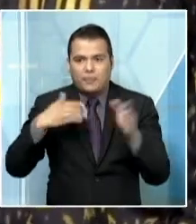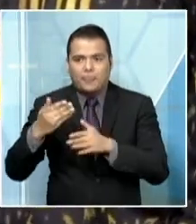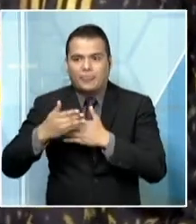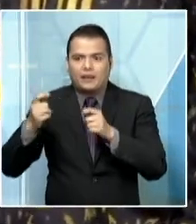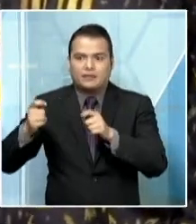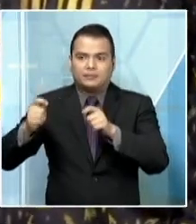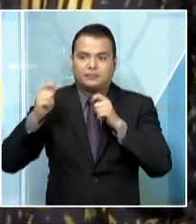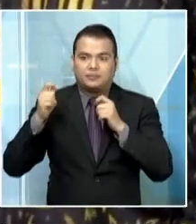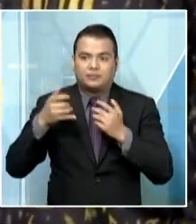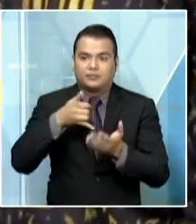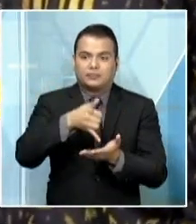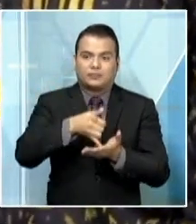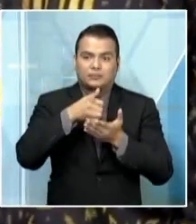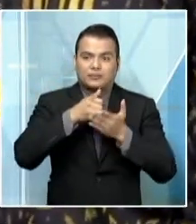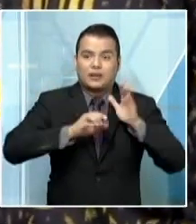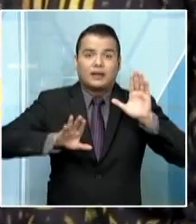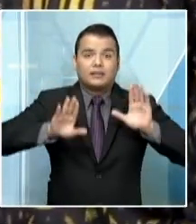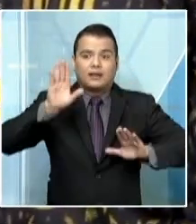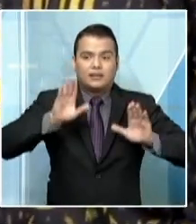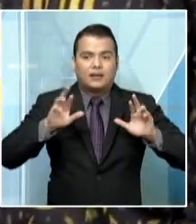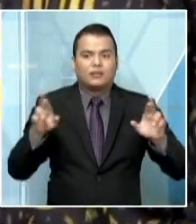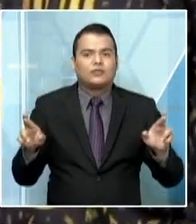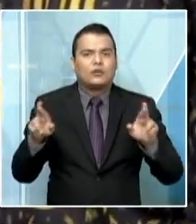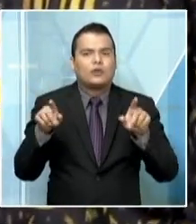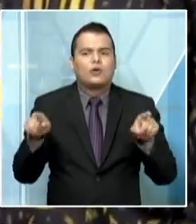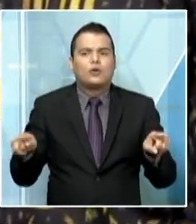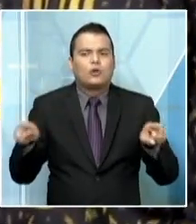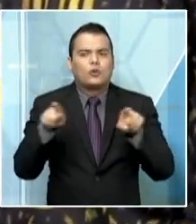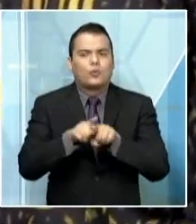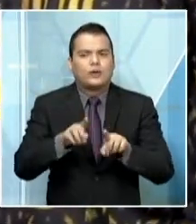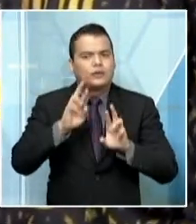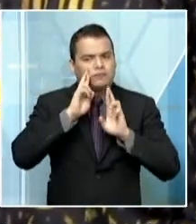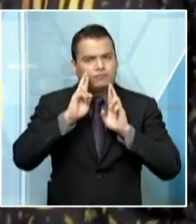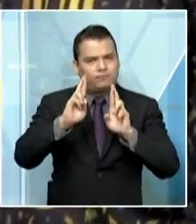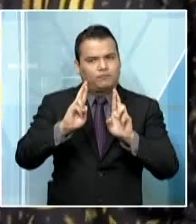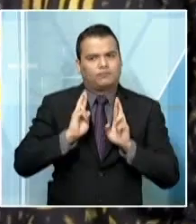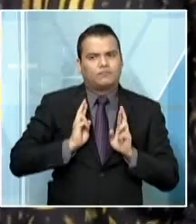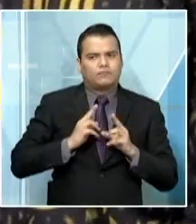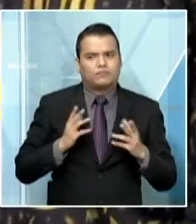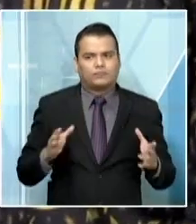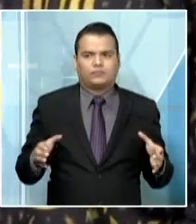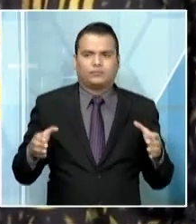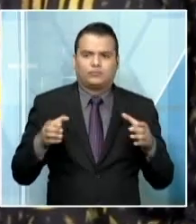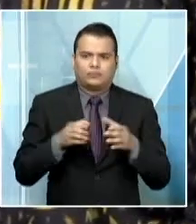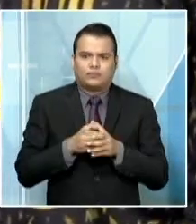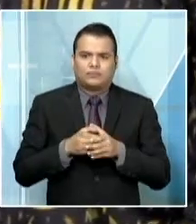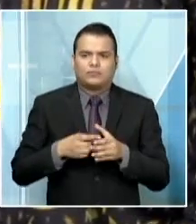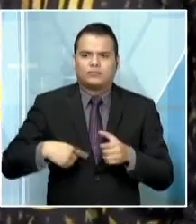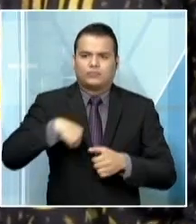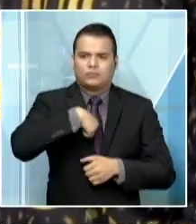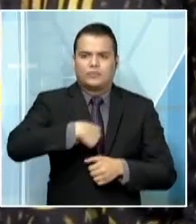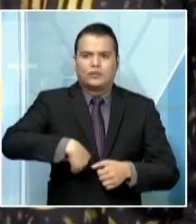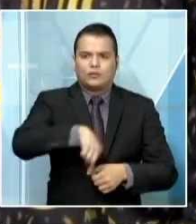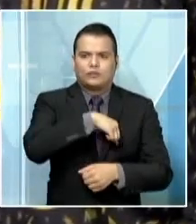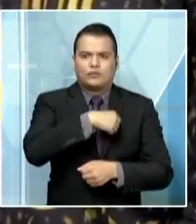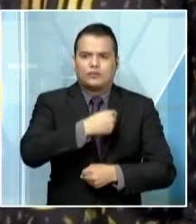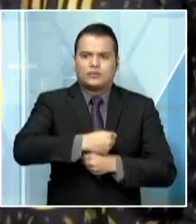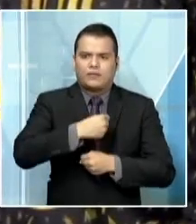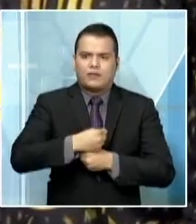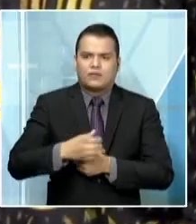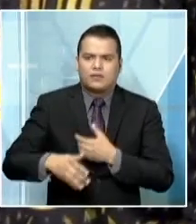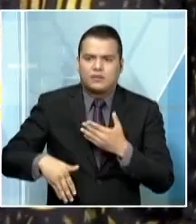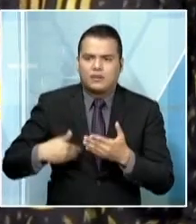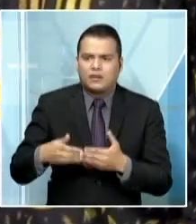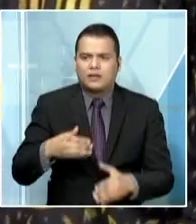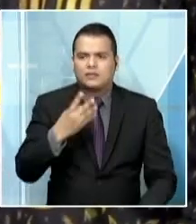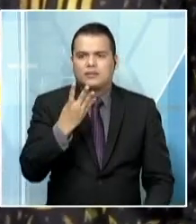pues nada, es como un reconocimiento al arduo trabajo que se ha hecho por 4 décadas, y bien merecido se lo tiene el grupo.